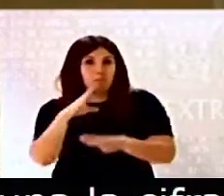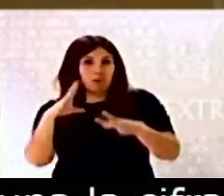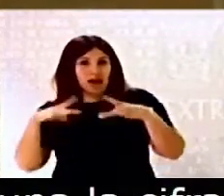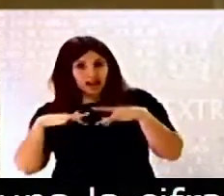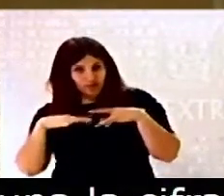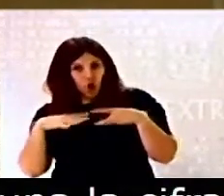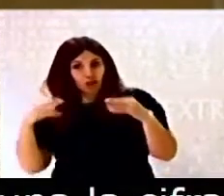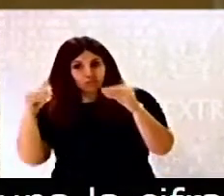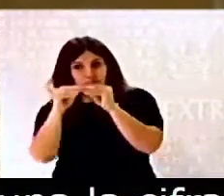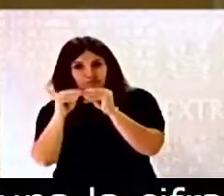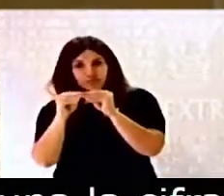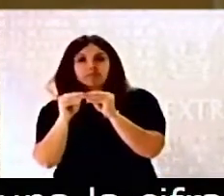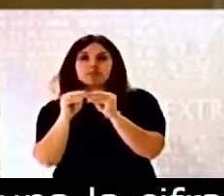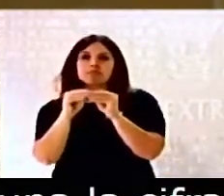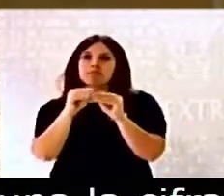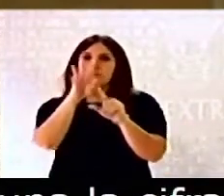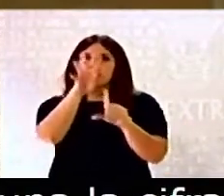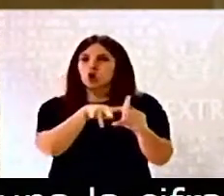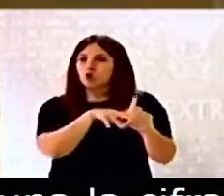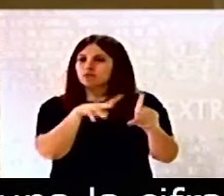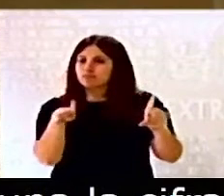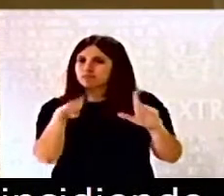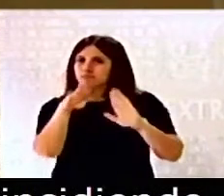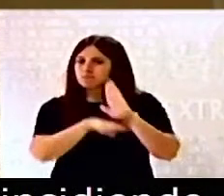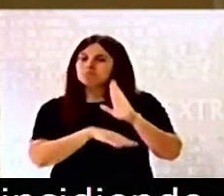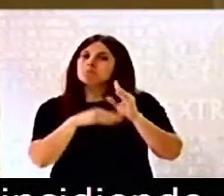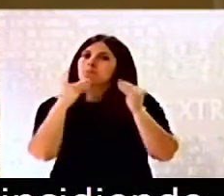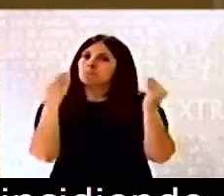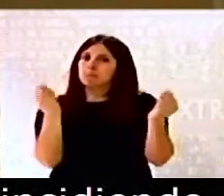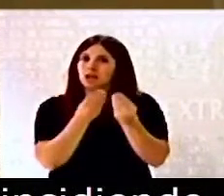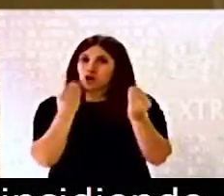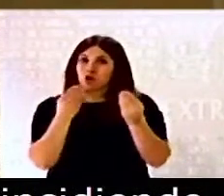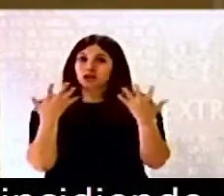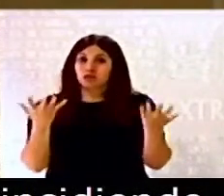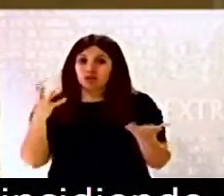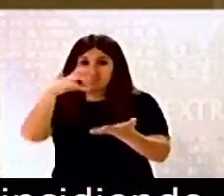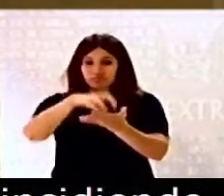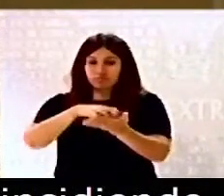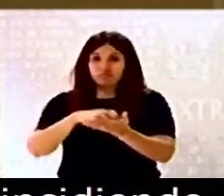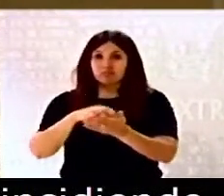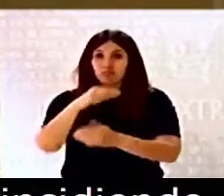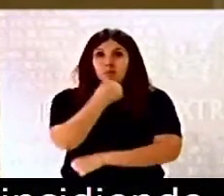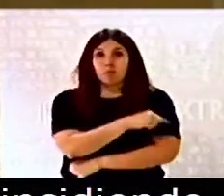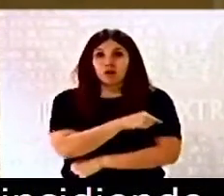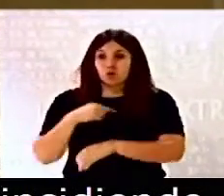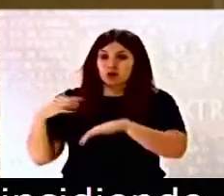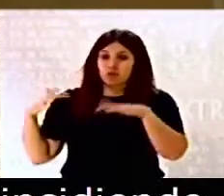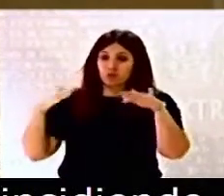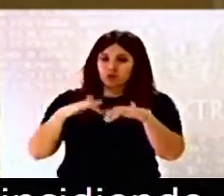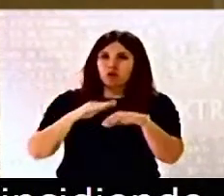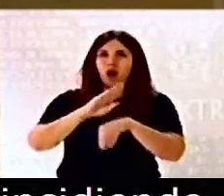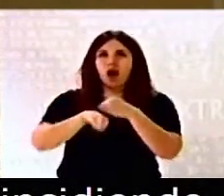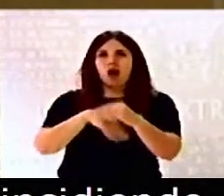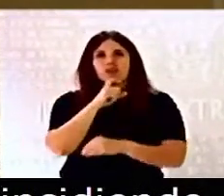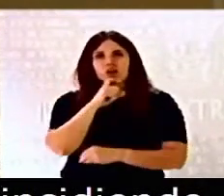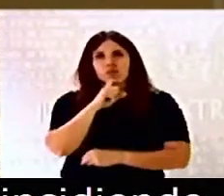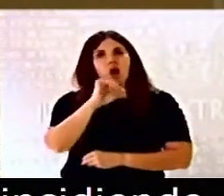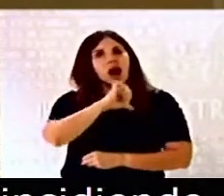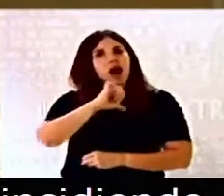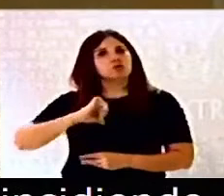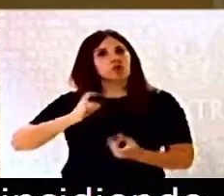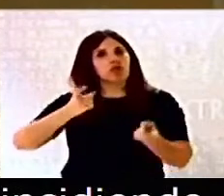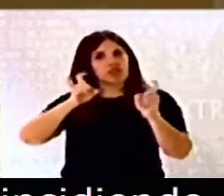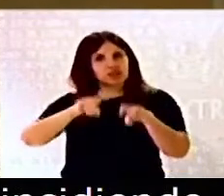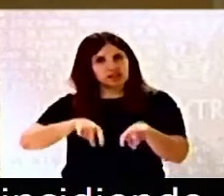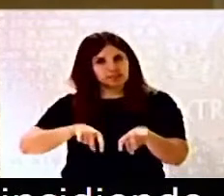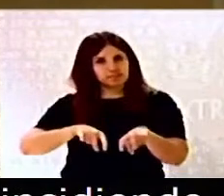tener una programación mejor, pues en los puntos de vacunación masivos se implantará el sistema de autocita, que se podrá